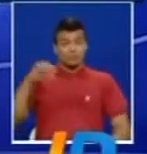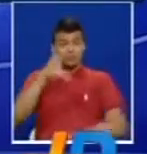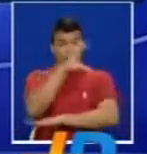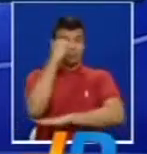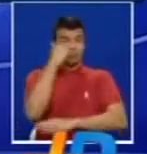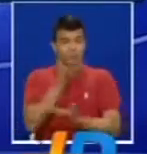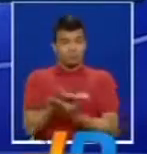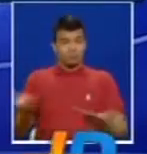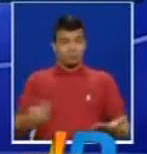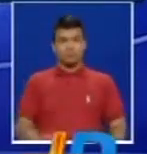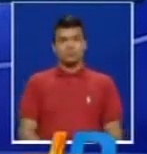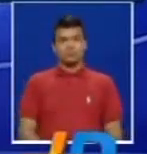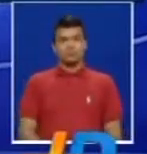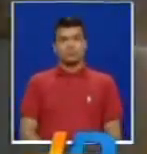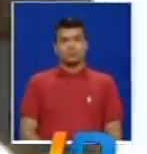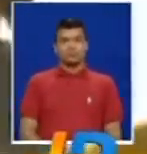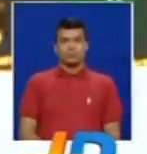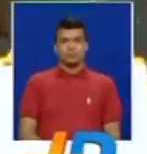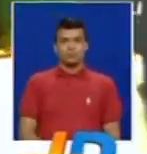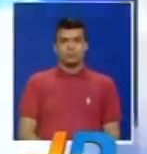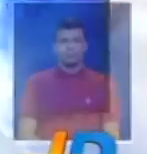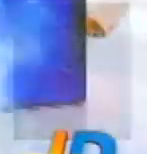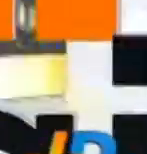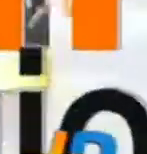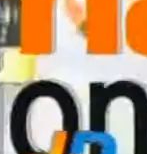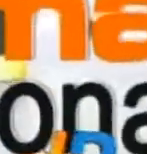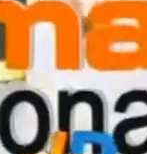el siguiente panorama regional.